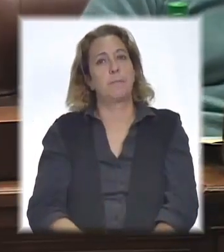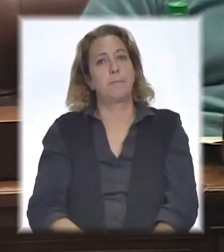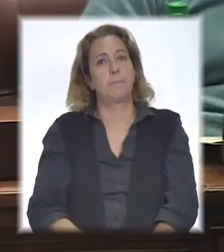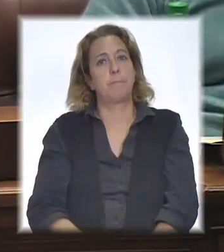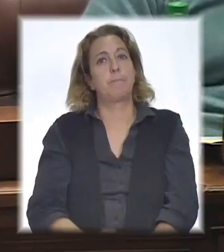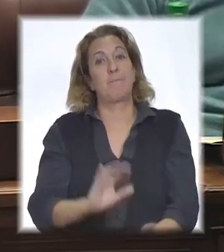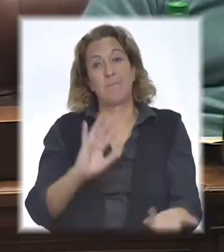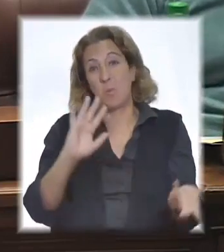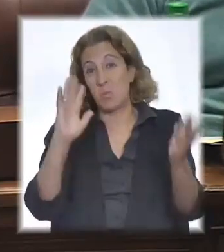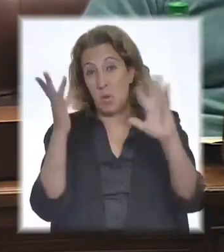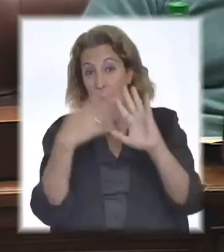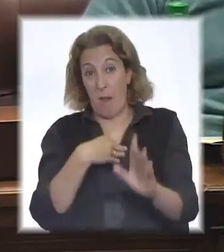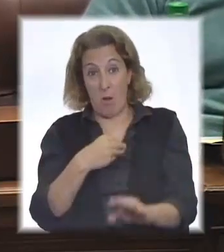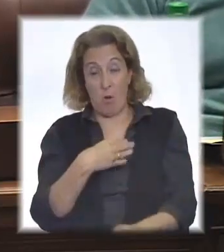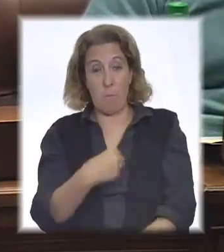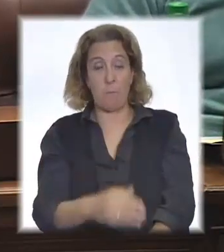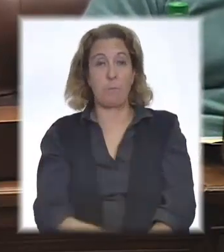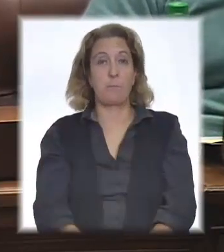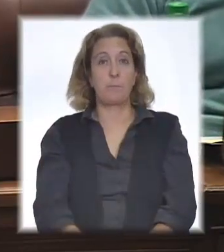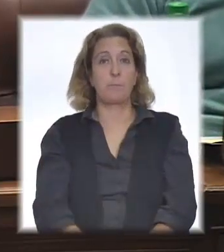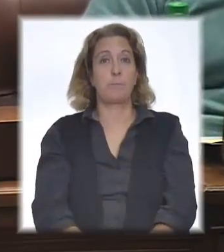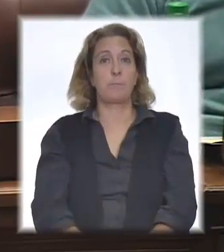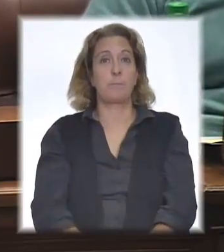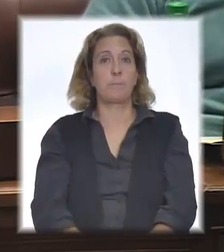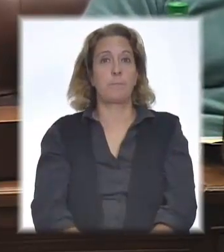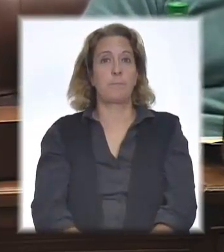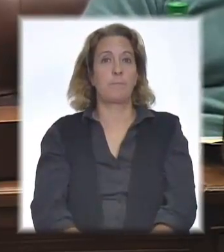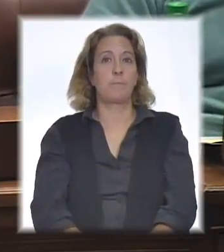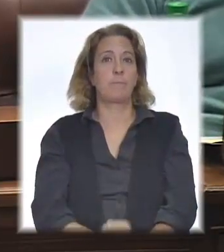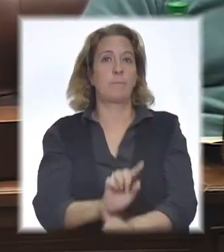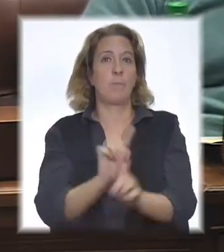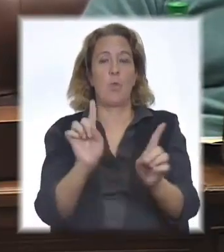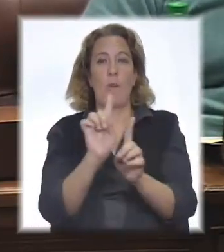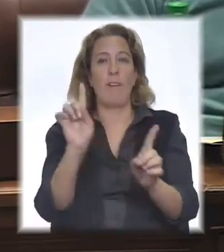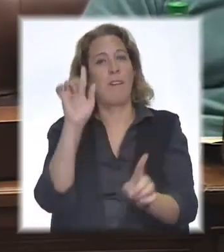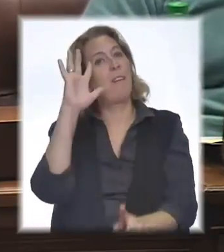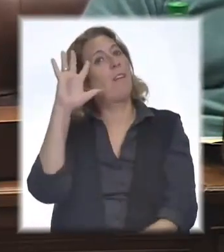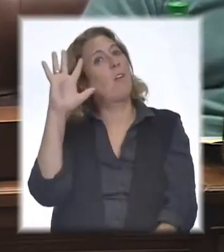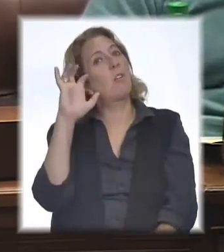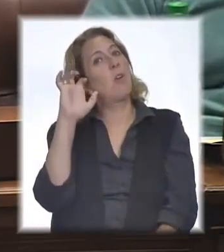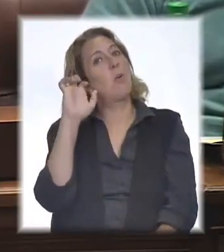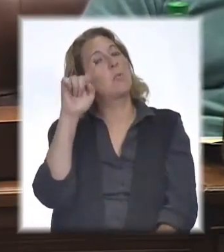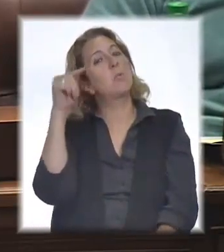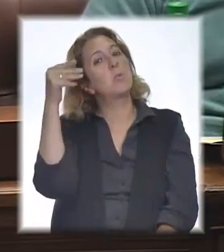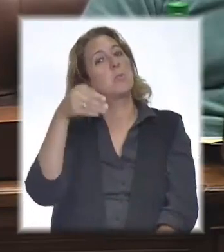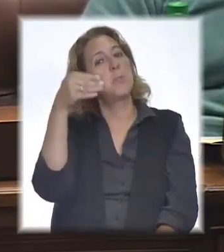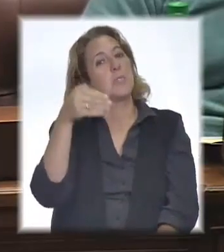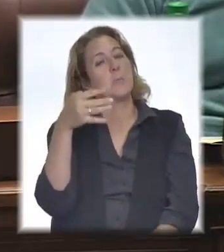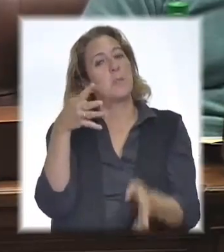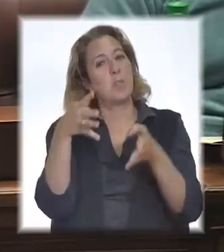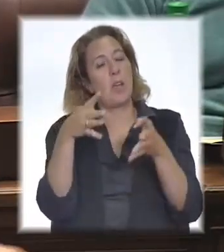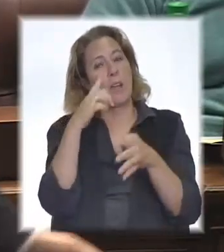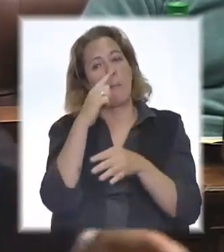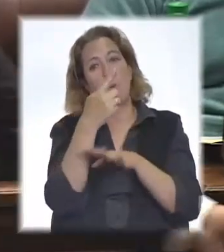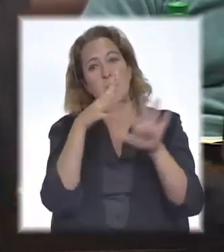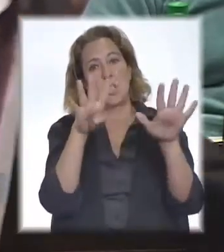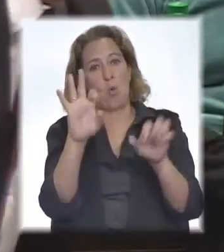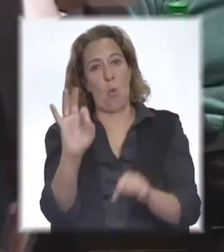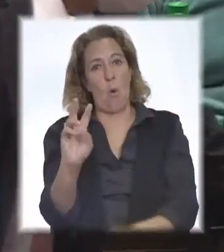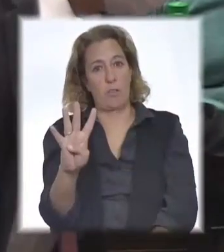un revolucionario blanco ahora no es recordado por su participación en la guerra 1904